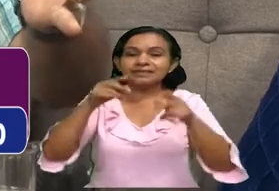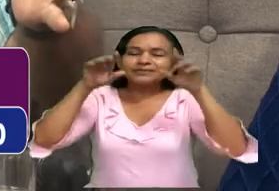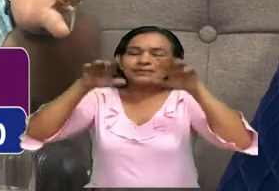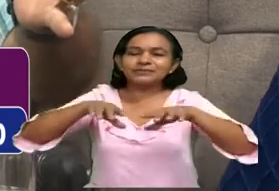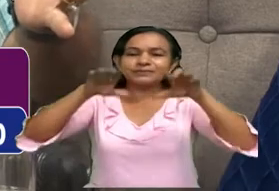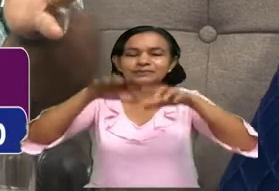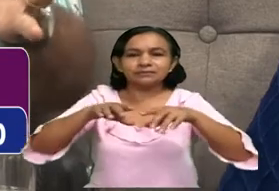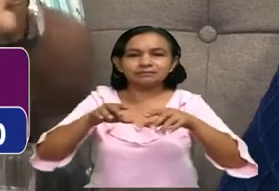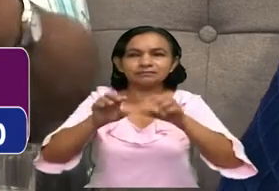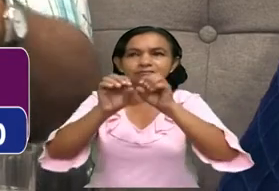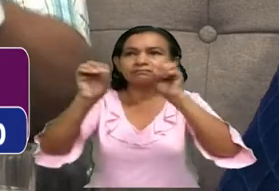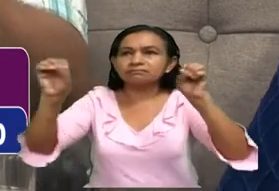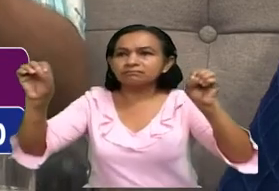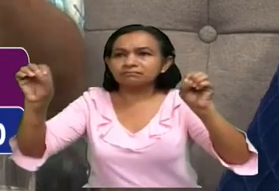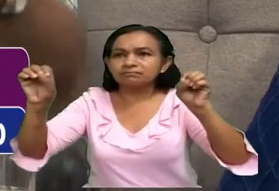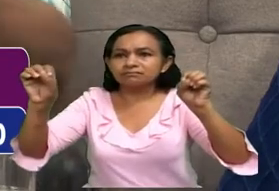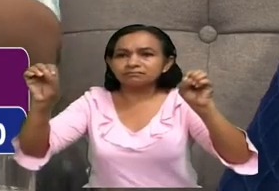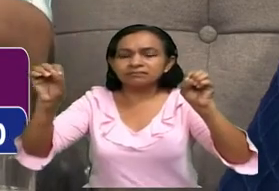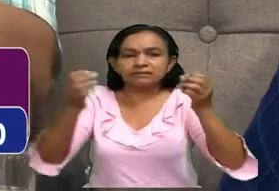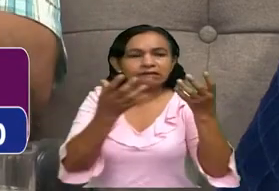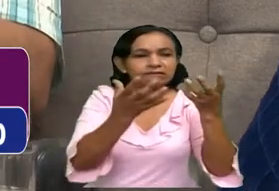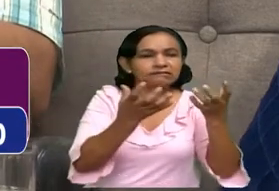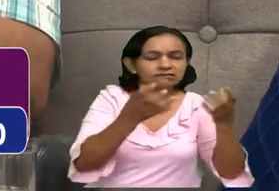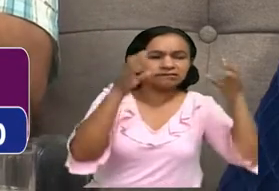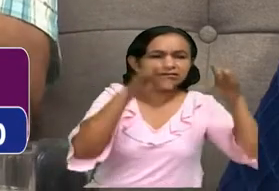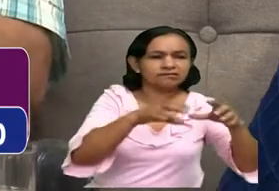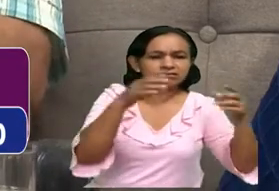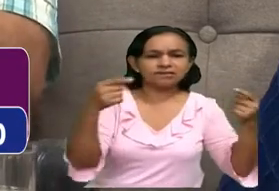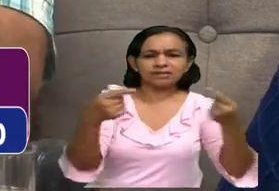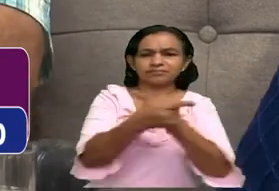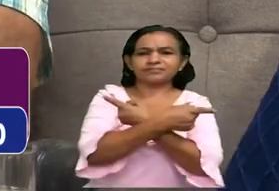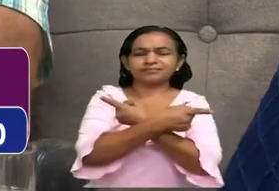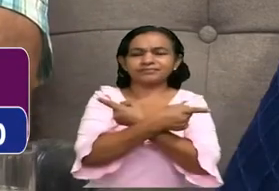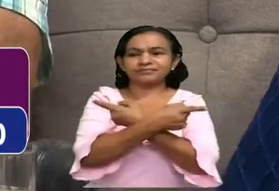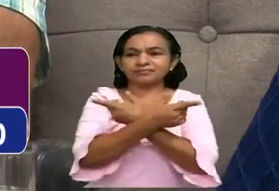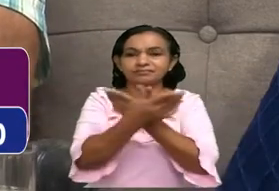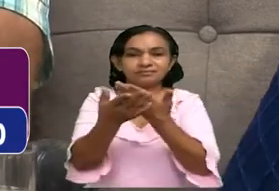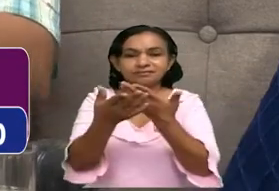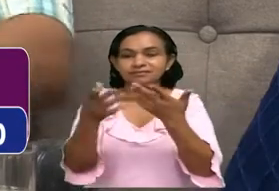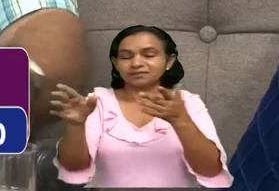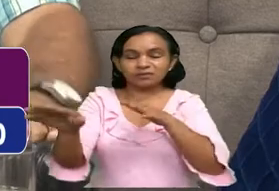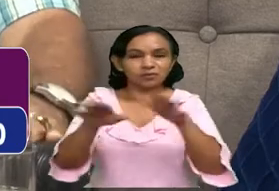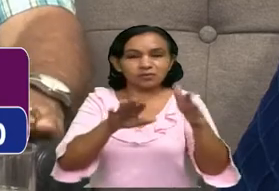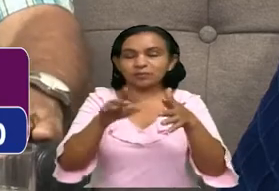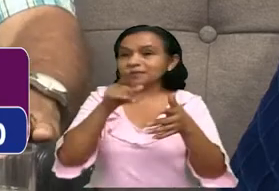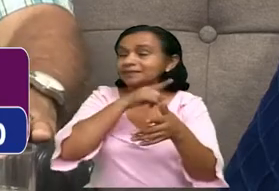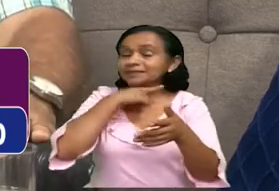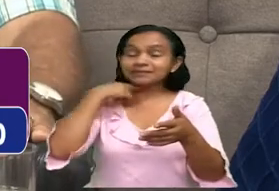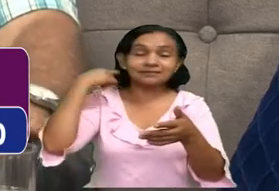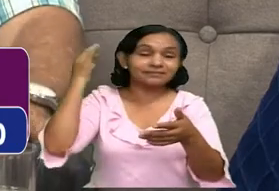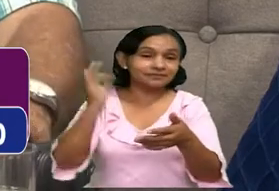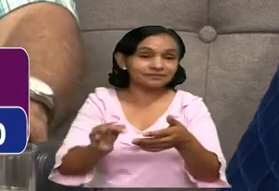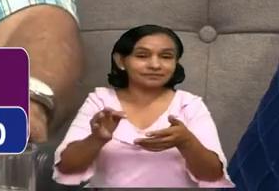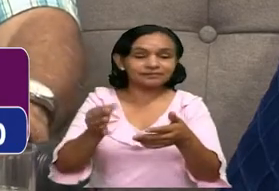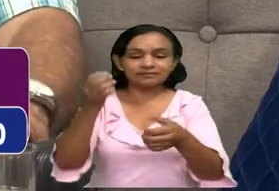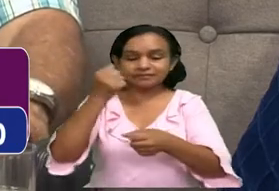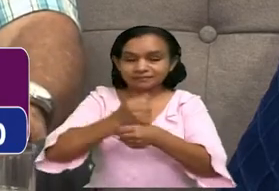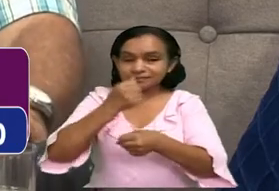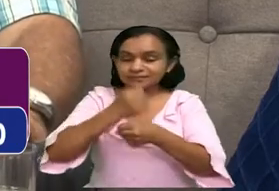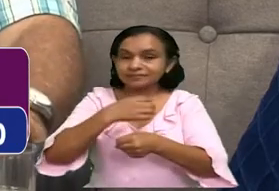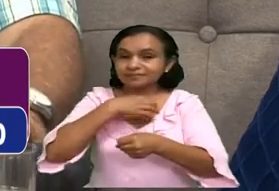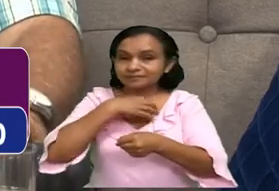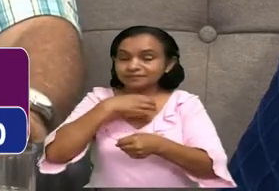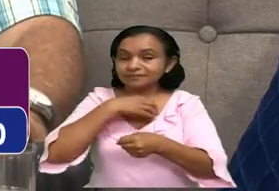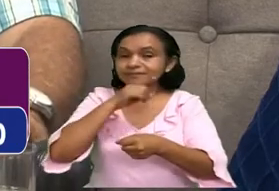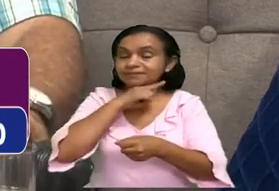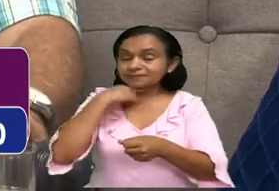cuando no llueve y anuncian sequía cuando llueve. Entonces, definitivamente, nosotros tenemos que tener un trabajo más